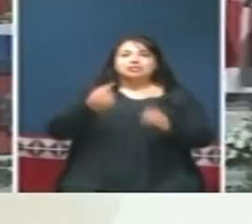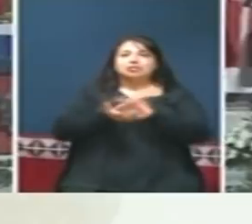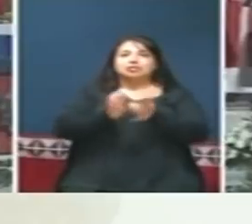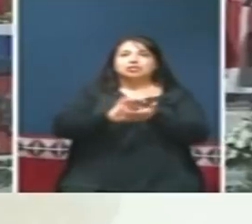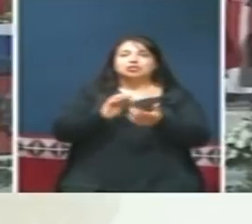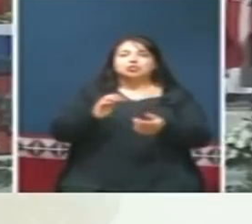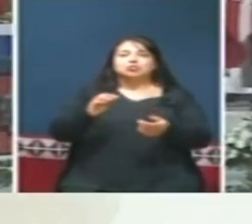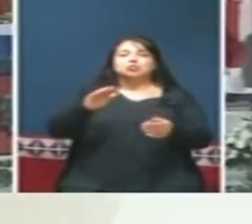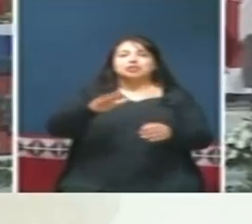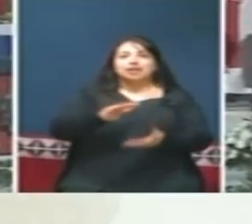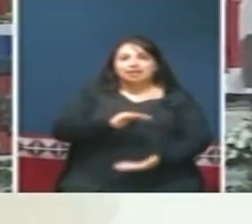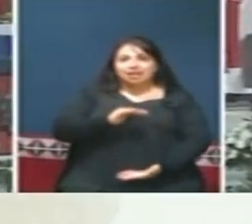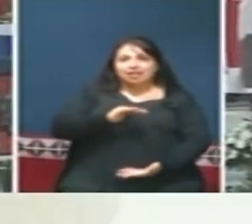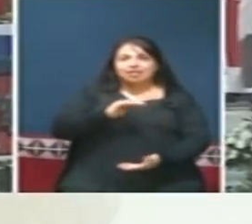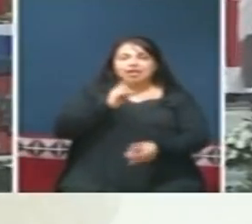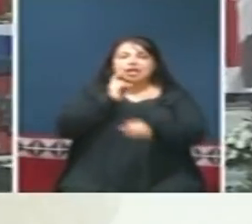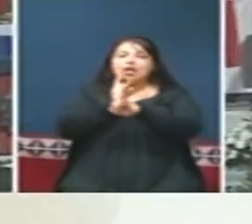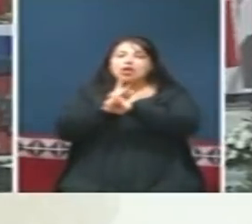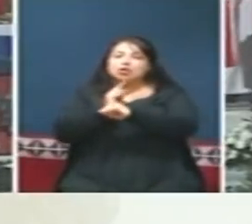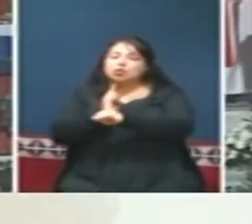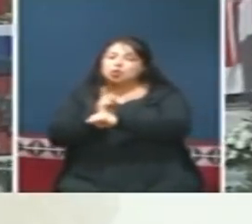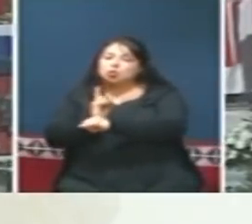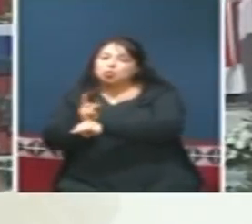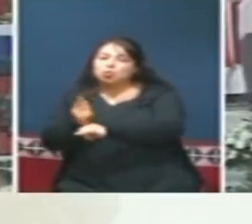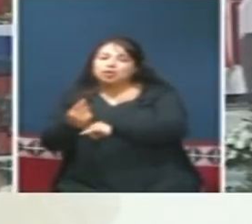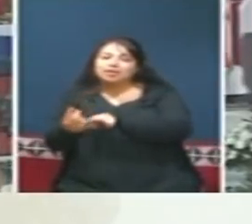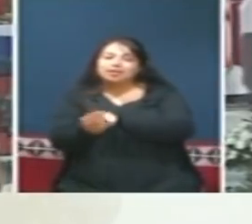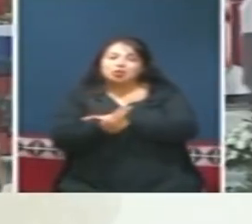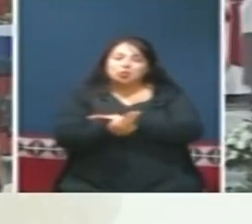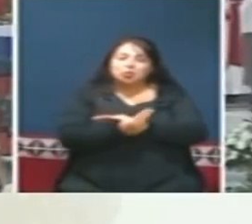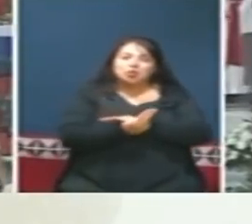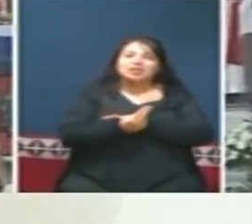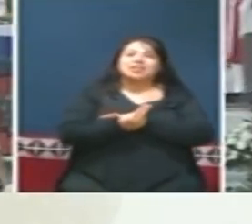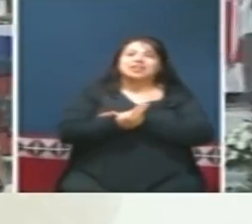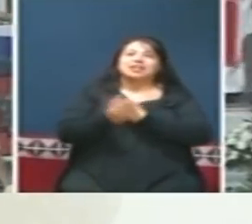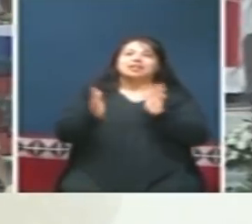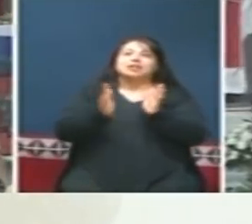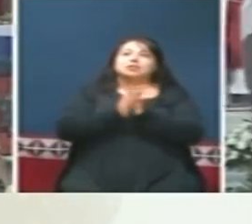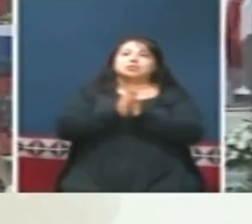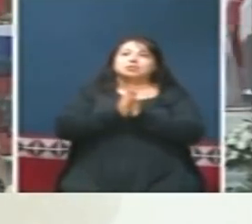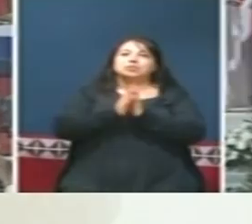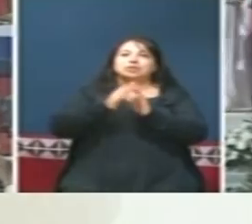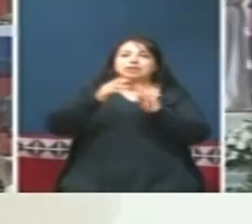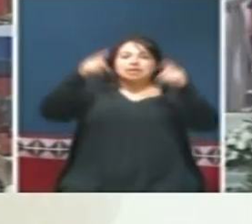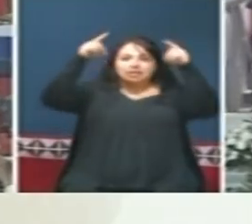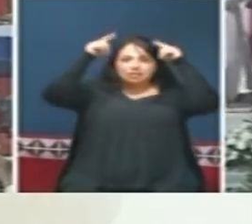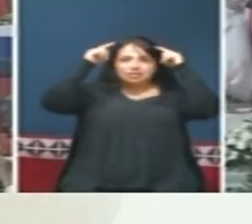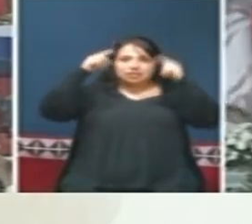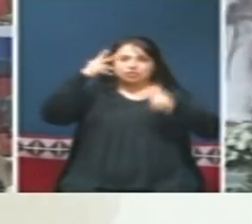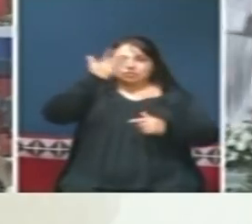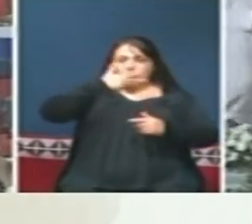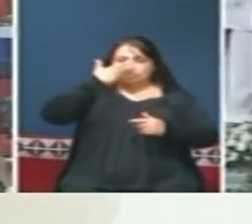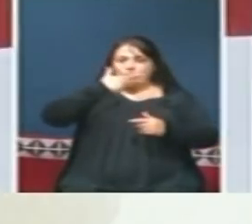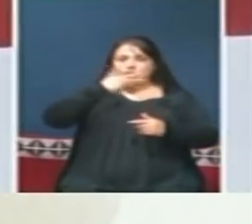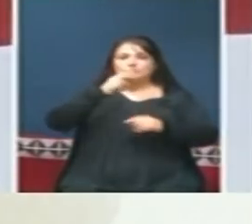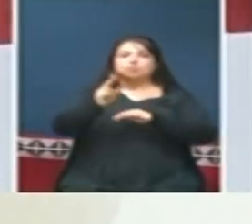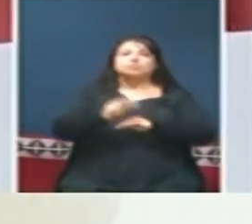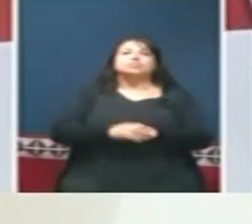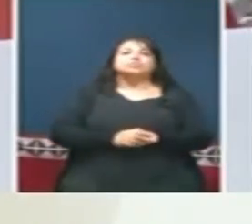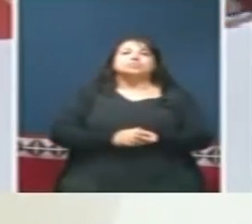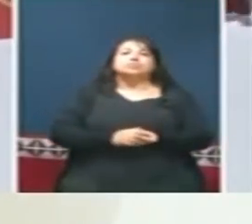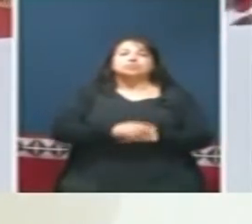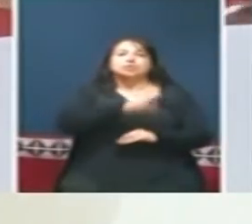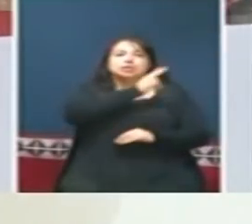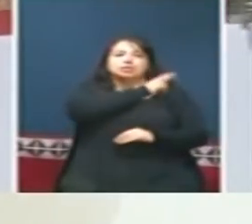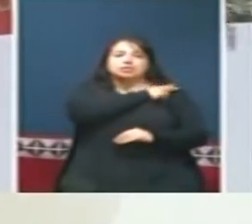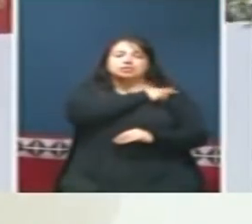protector, junto a San Nicolás, santo patrono de esta diócesis. La gran fuerza de